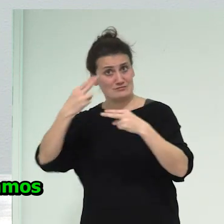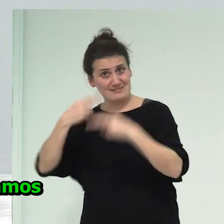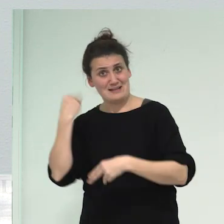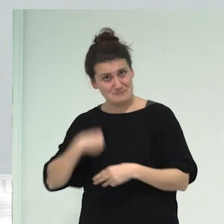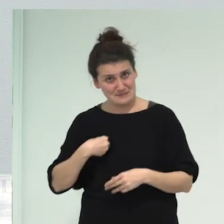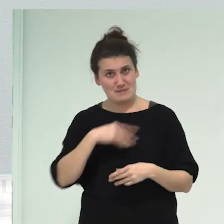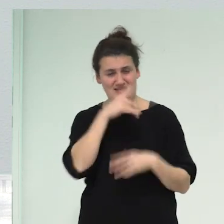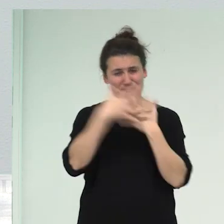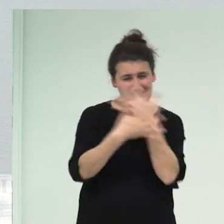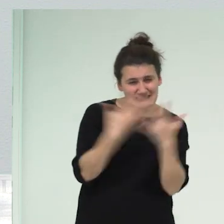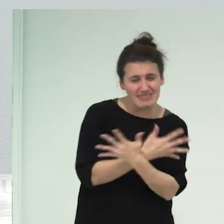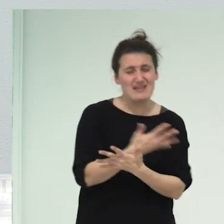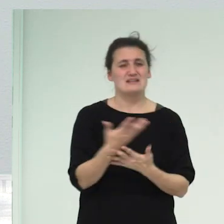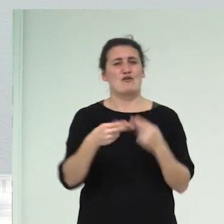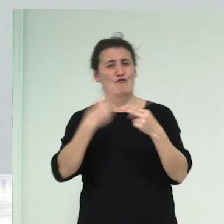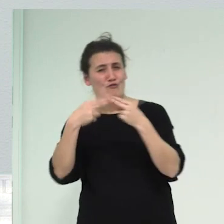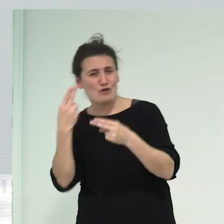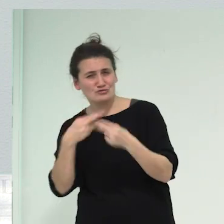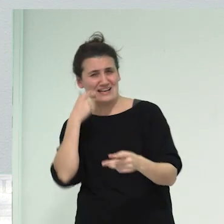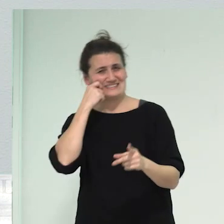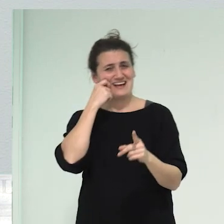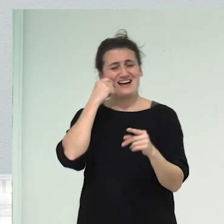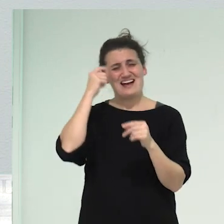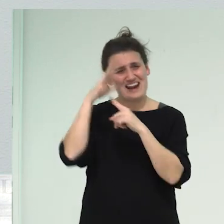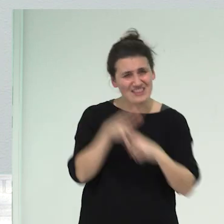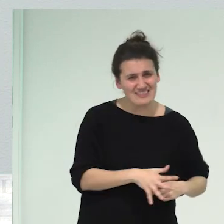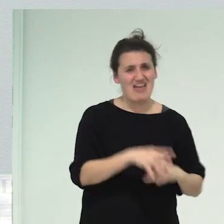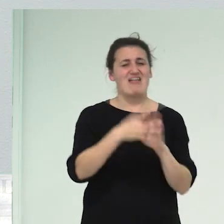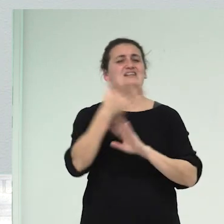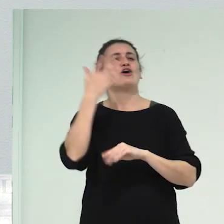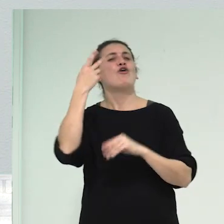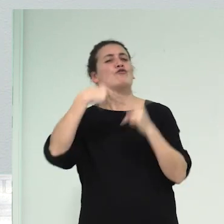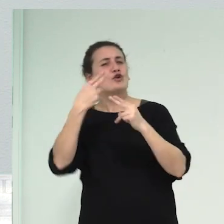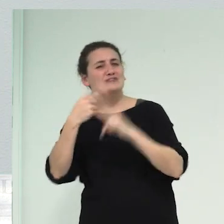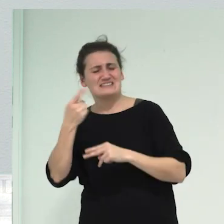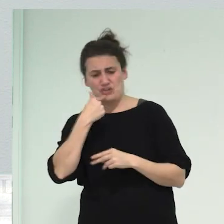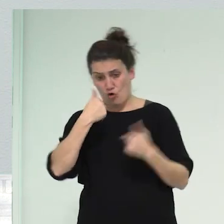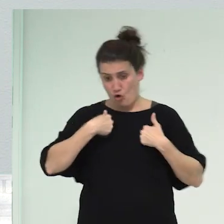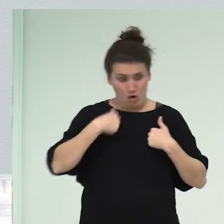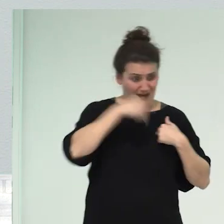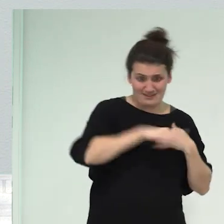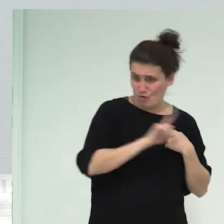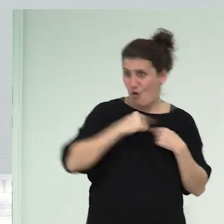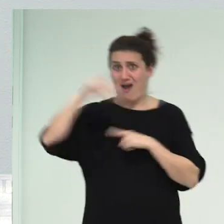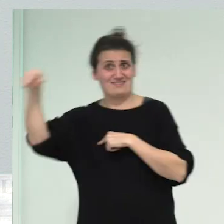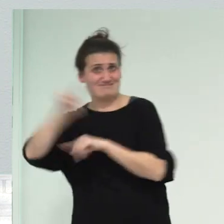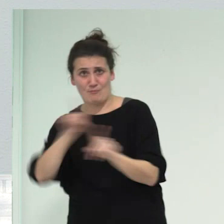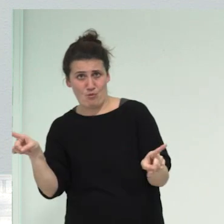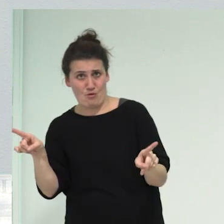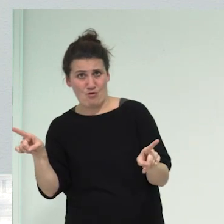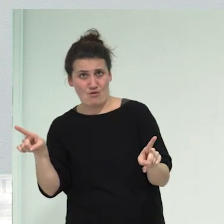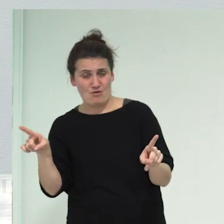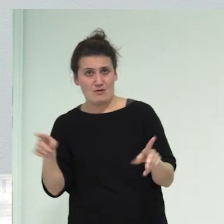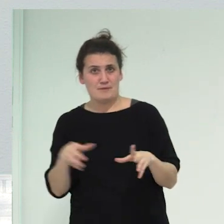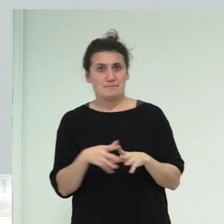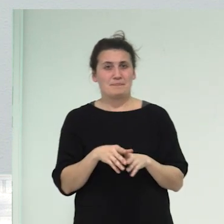en esas fronteras mestizas, en esas fronteras racializadas, en esa frontera de que no soy ni de aquí ni de allá,